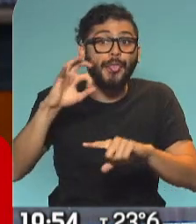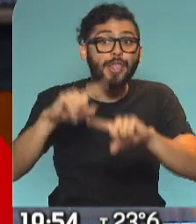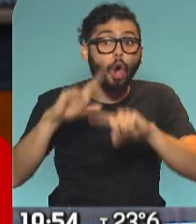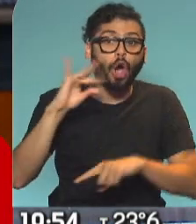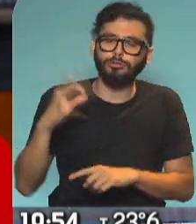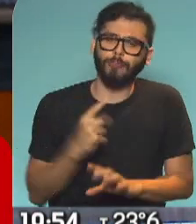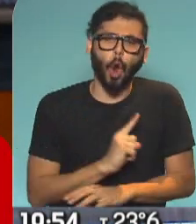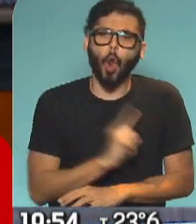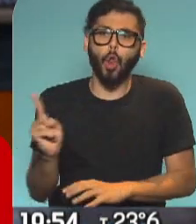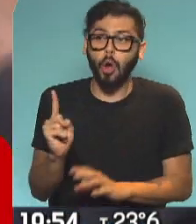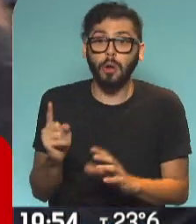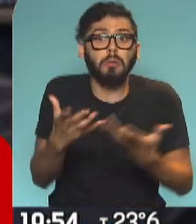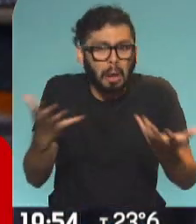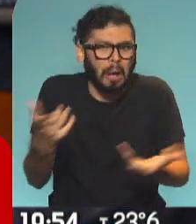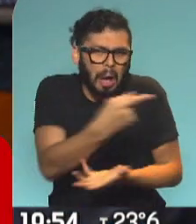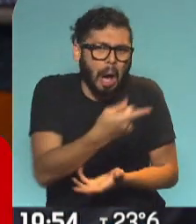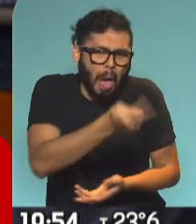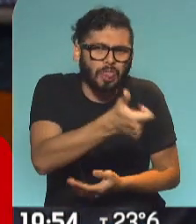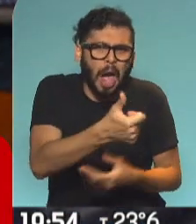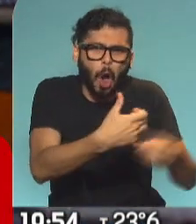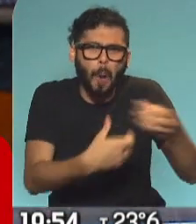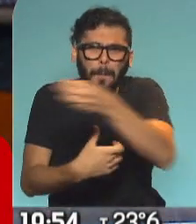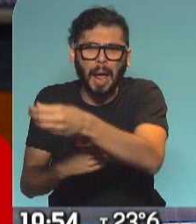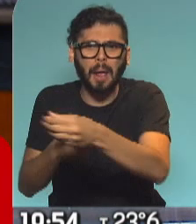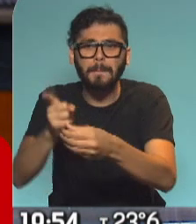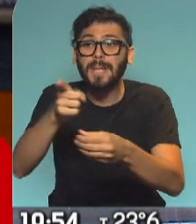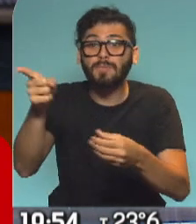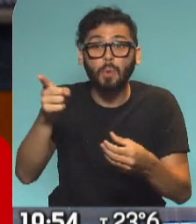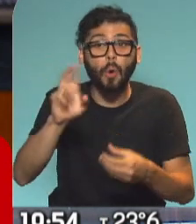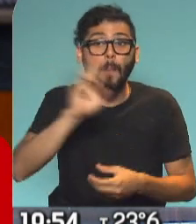fue necesaria una medida llevado cautelar. una botellita como la que tomó la señora